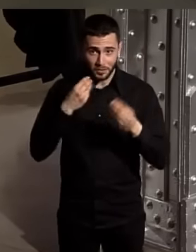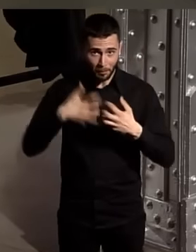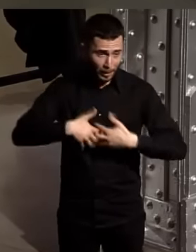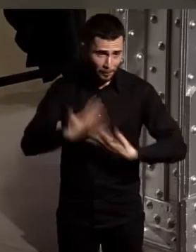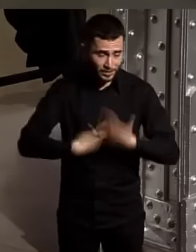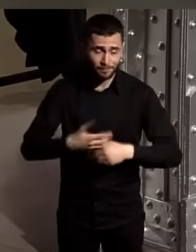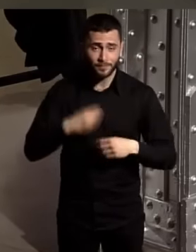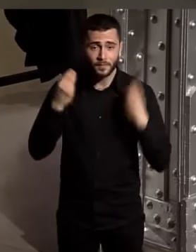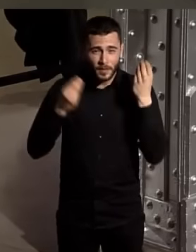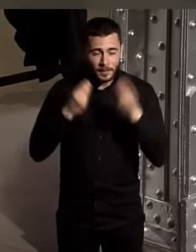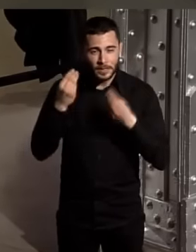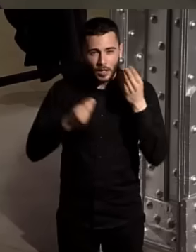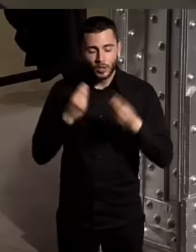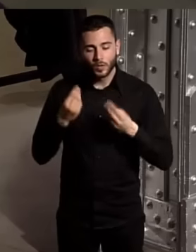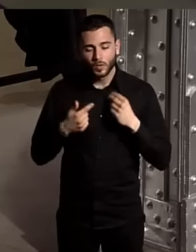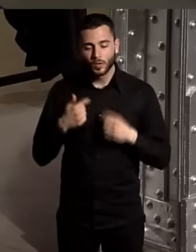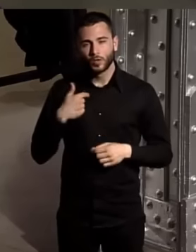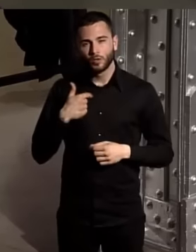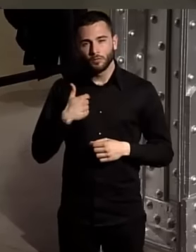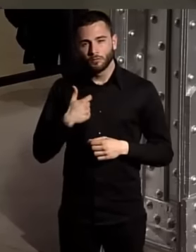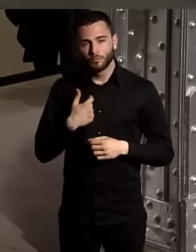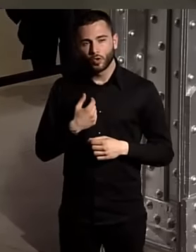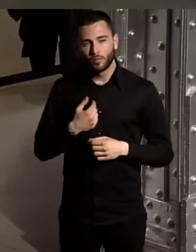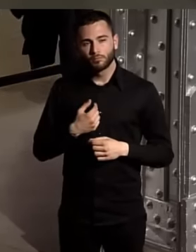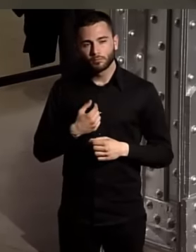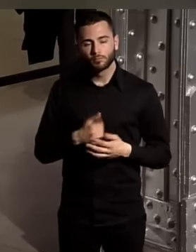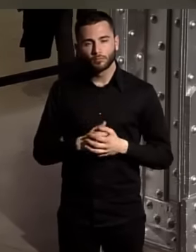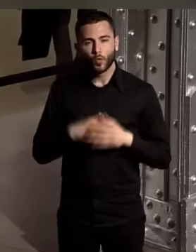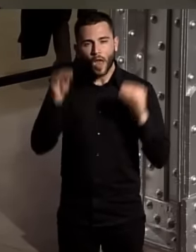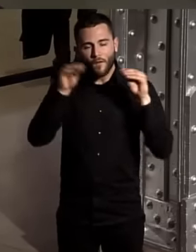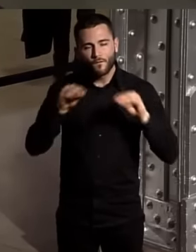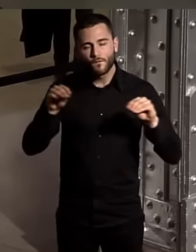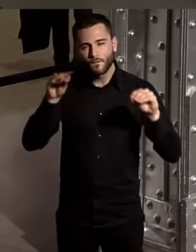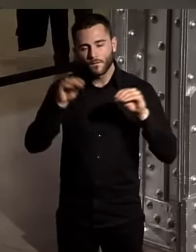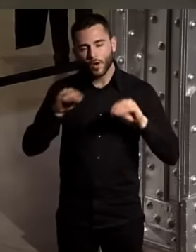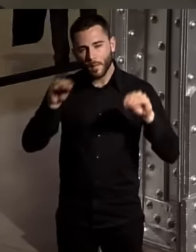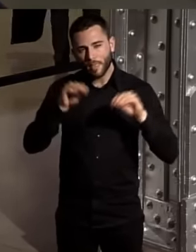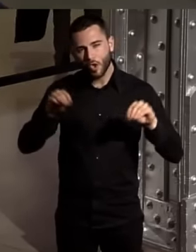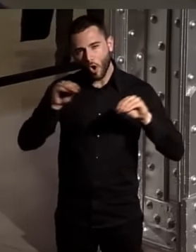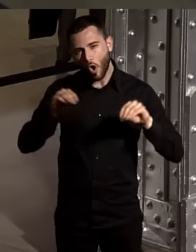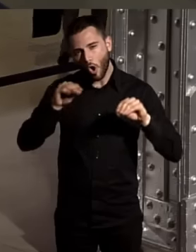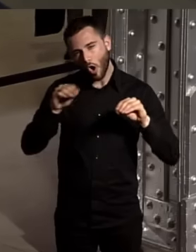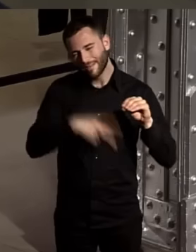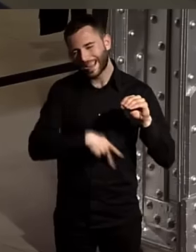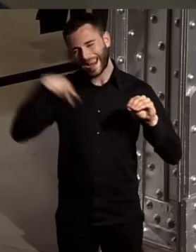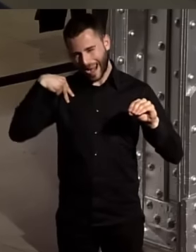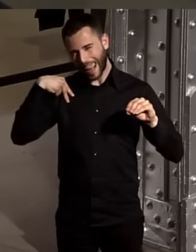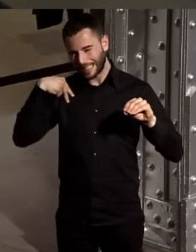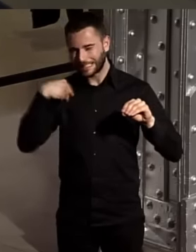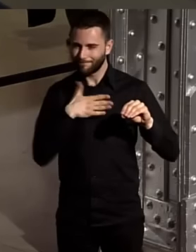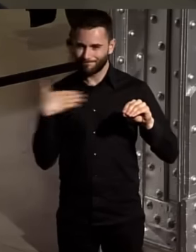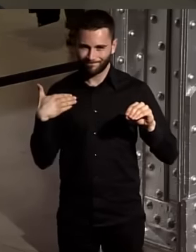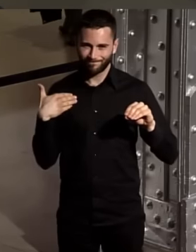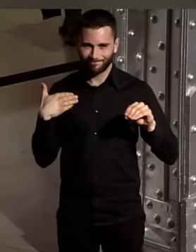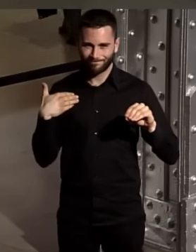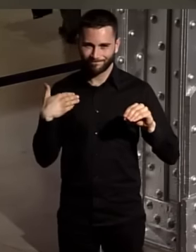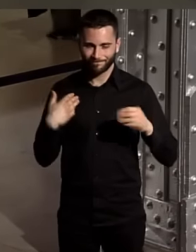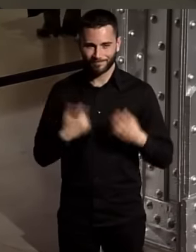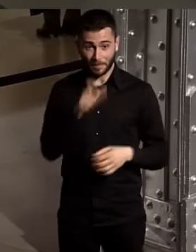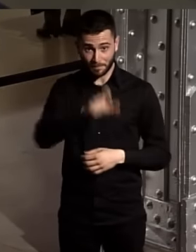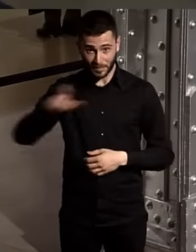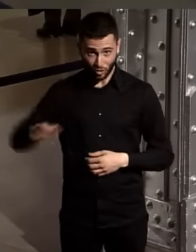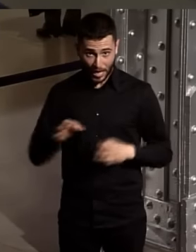pregunta casi estoy por preconizar una formación eh más generalista es decir hay que preparar a